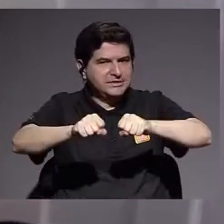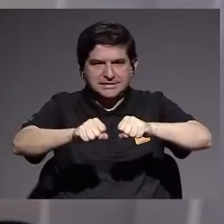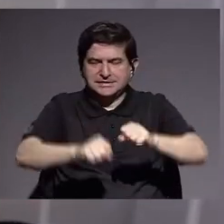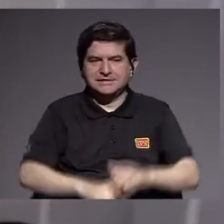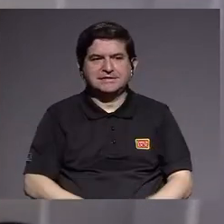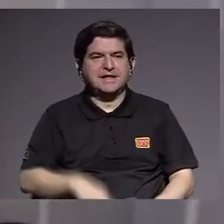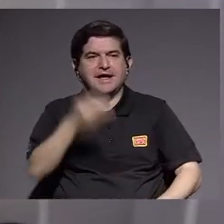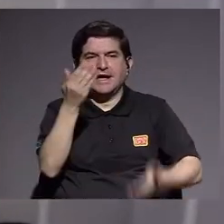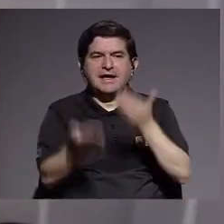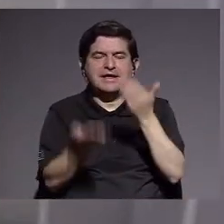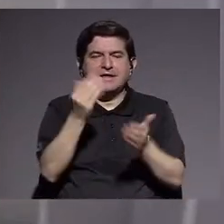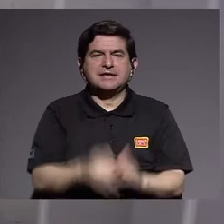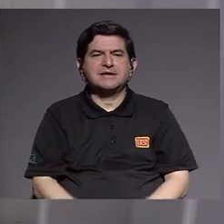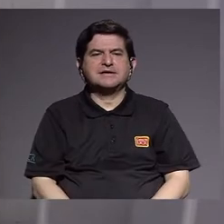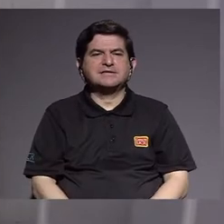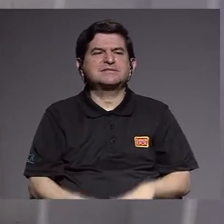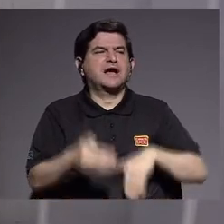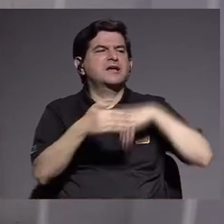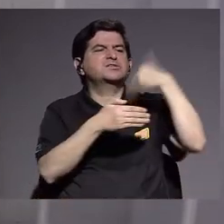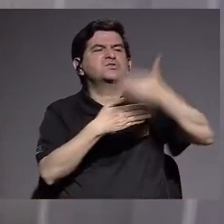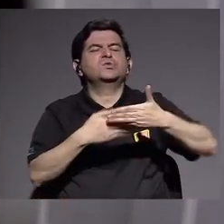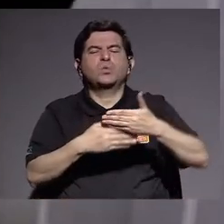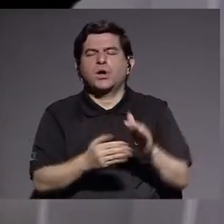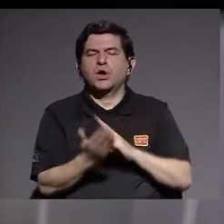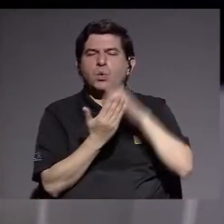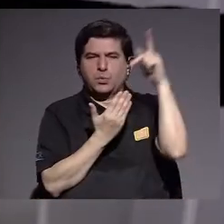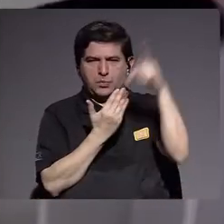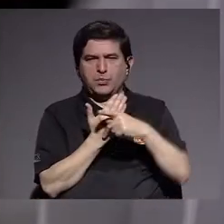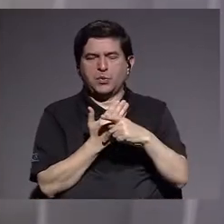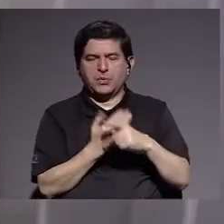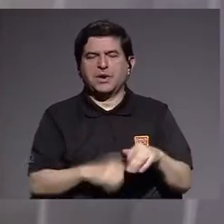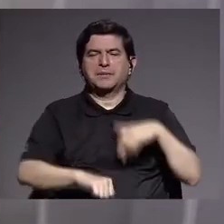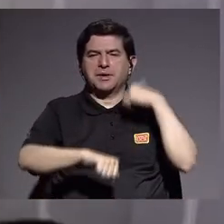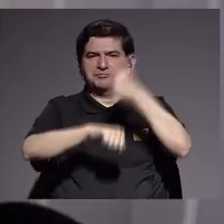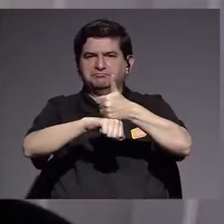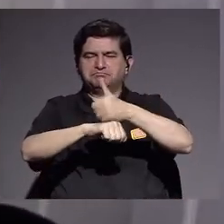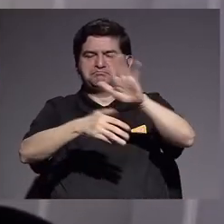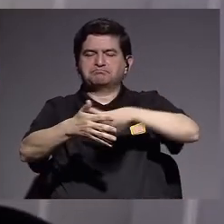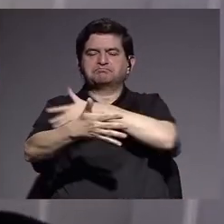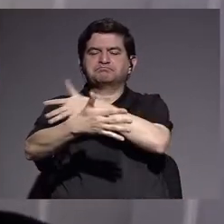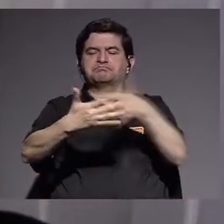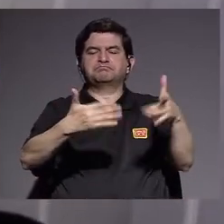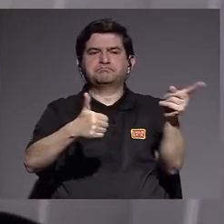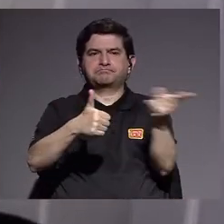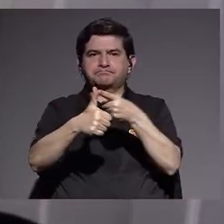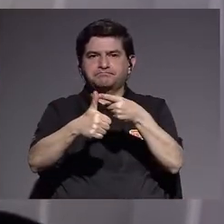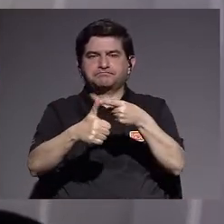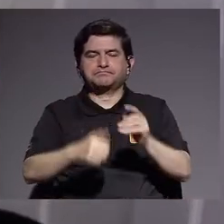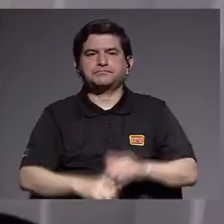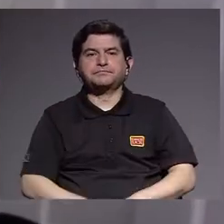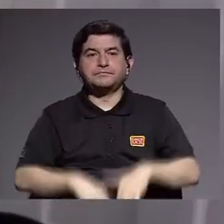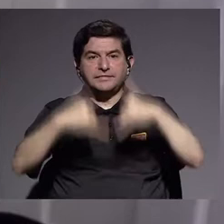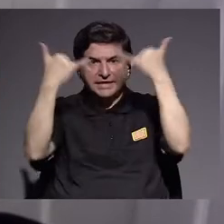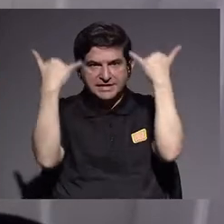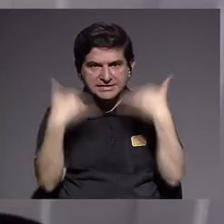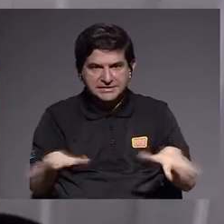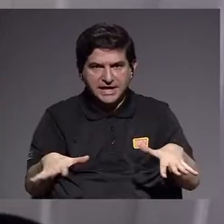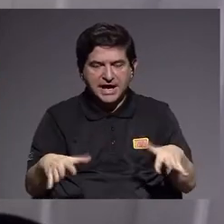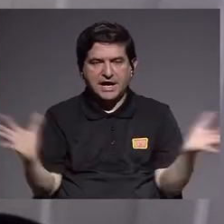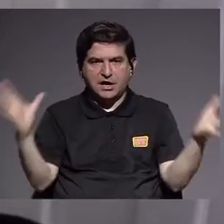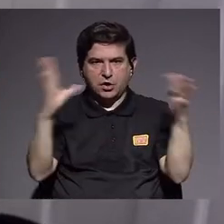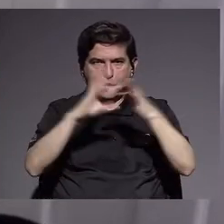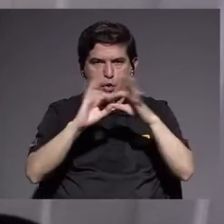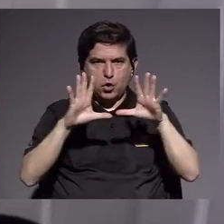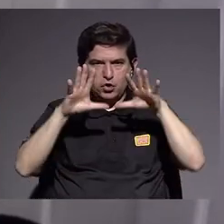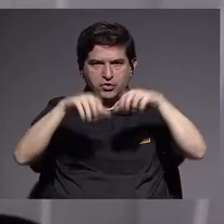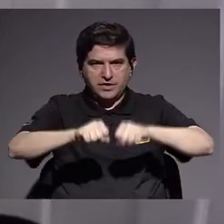le damos cita todavía y le ofrecerá programas del último tipo exactamente eso es todo desde primero cuando